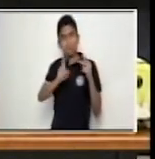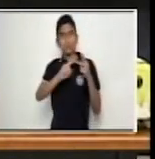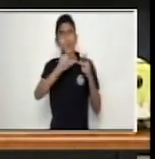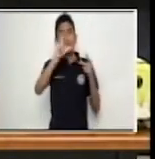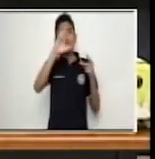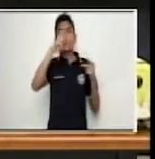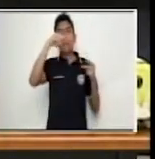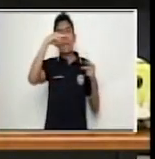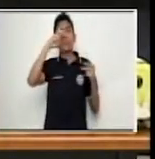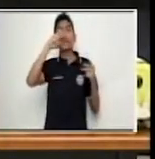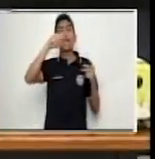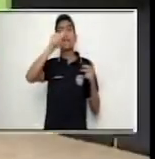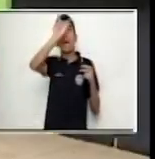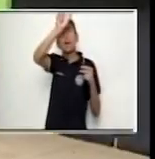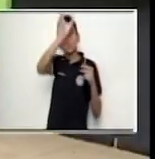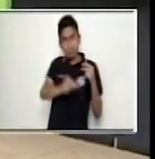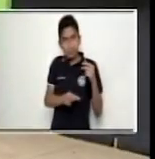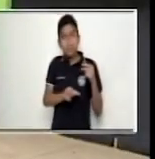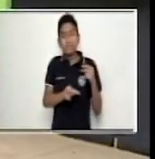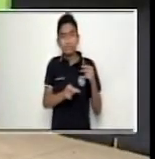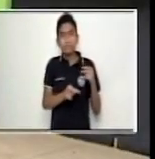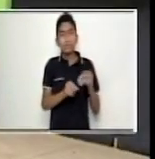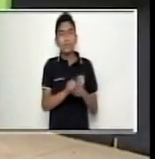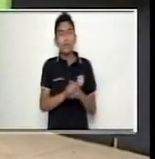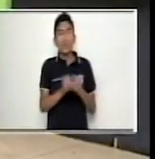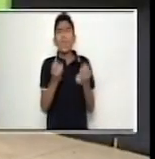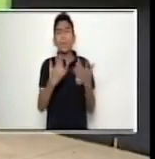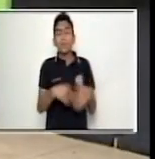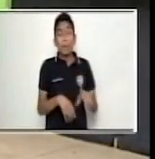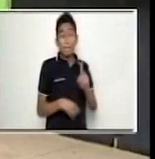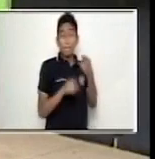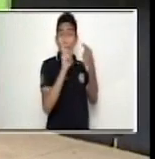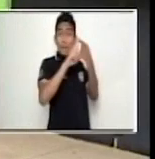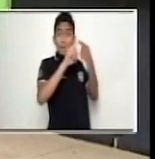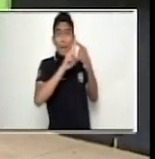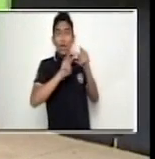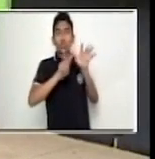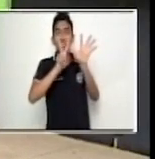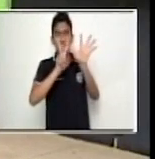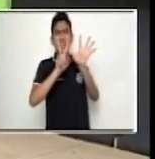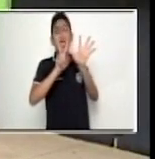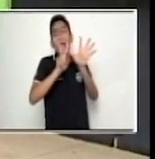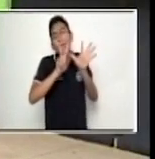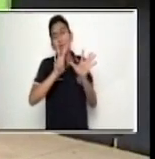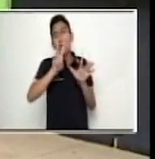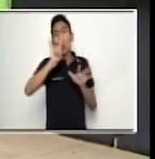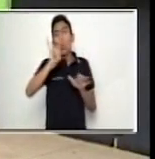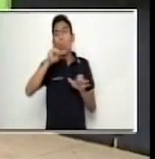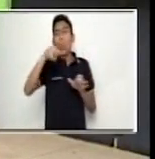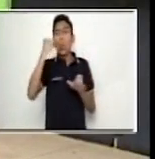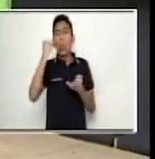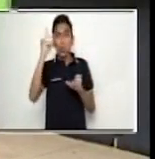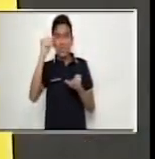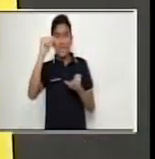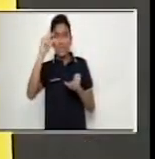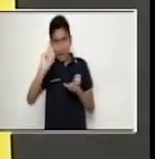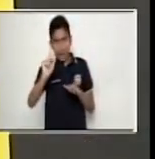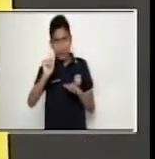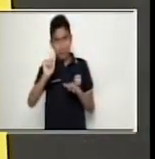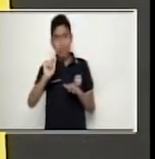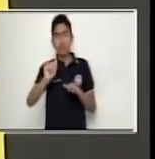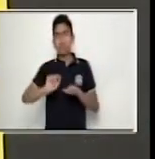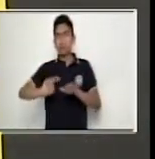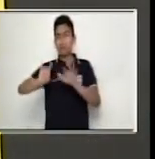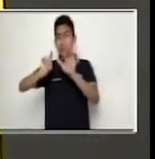centena. El número 7 es nuestro primer número y lo ubicaremos en la parte de la unidad.